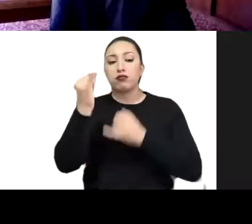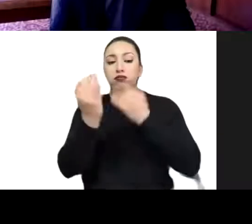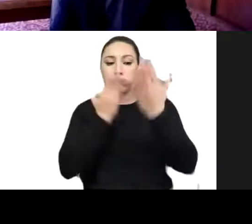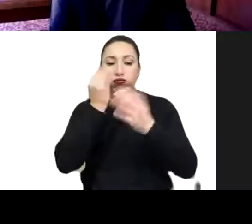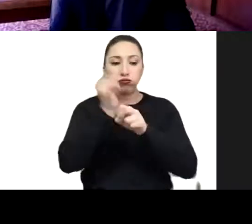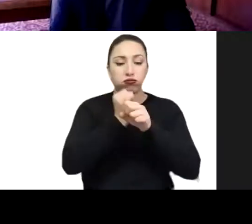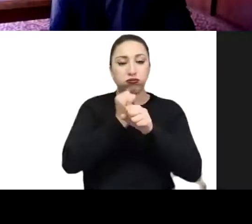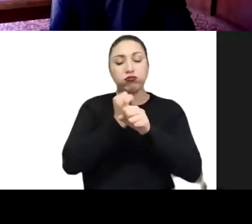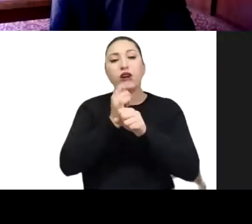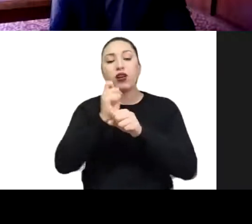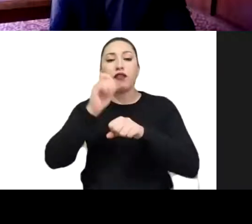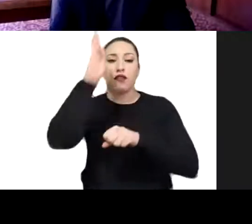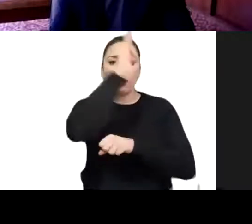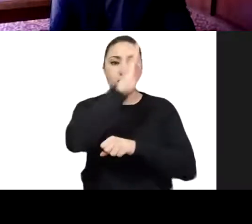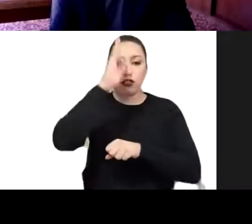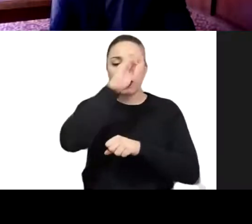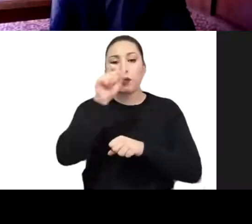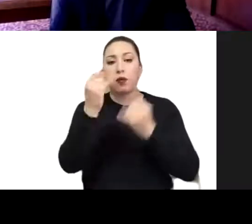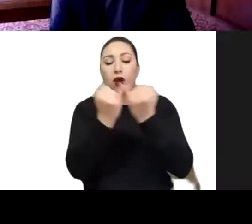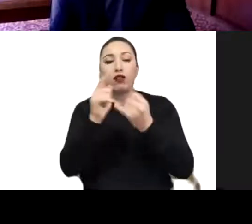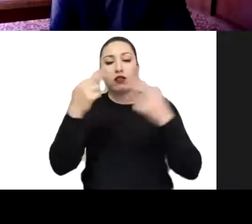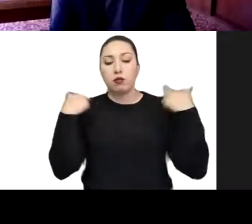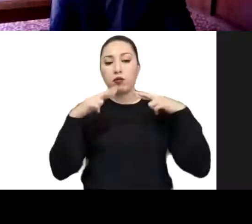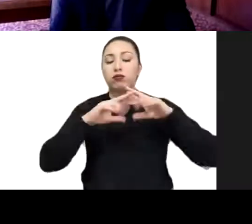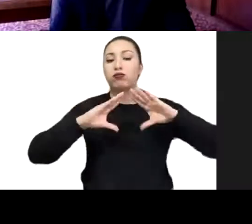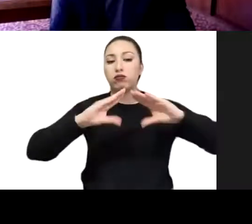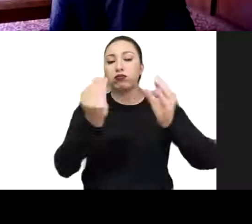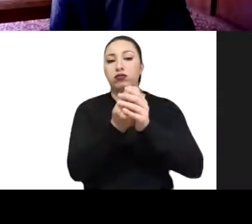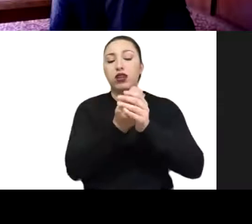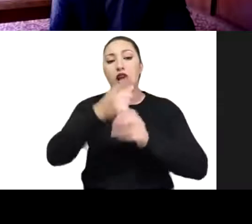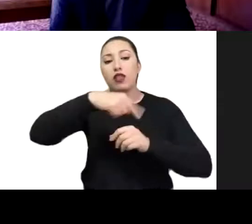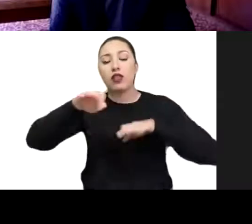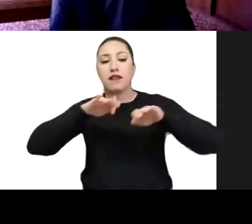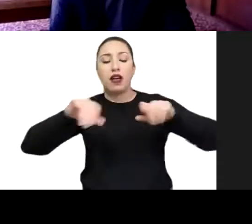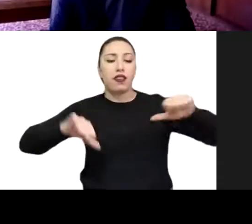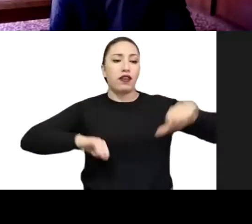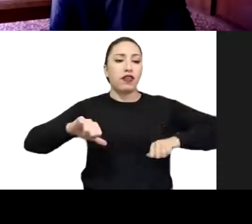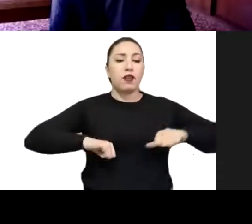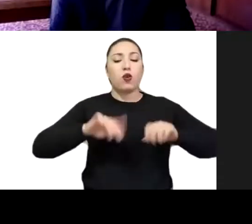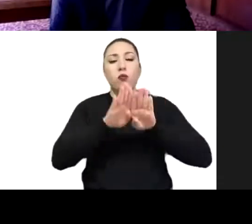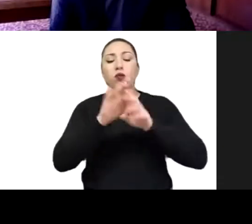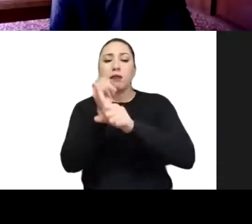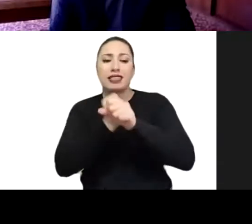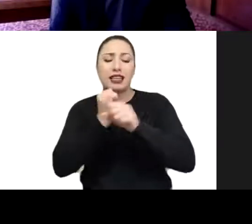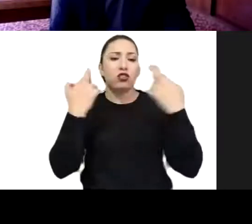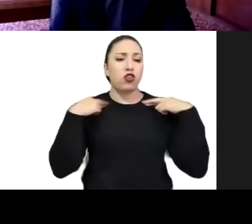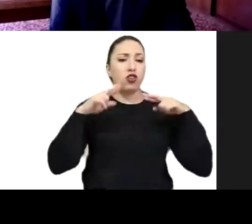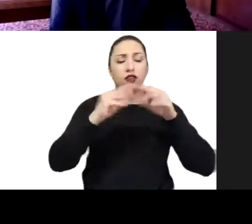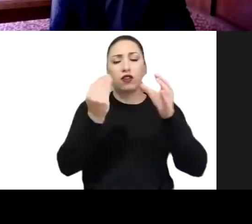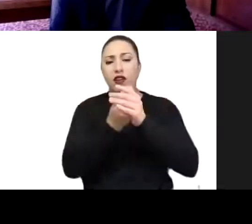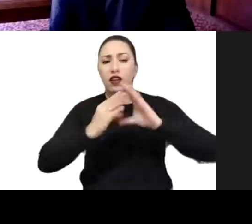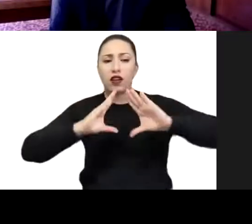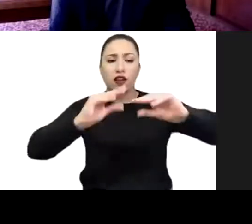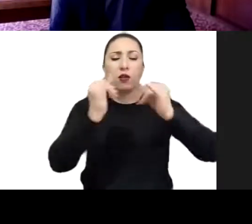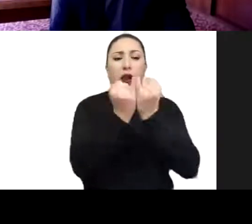es docente también por parte de la UNAM y sus actividades académicas abarcan tanto la docencia, investigación y participación en actividades